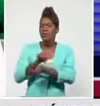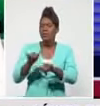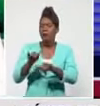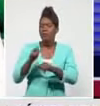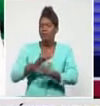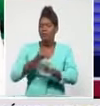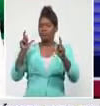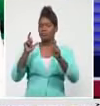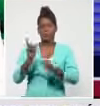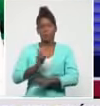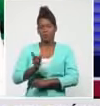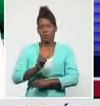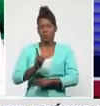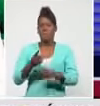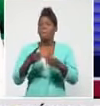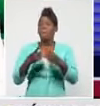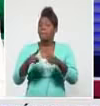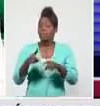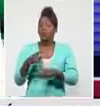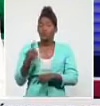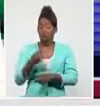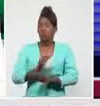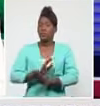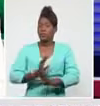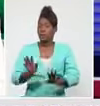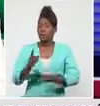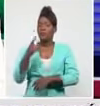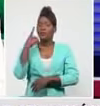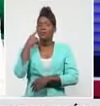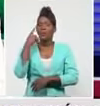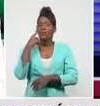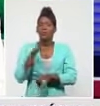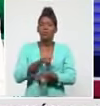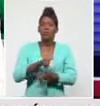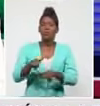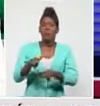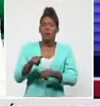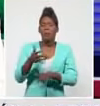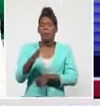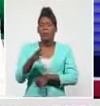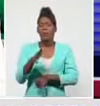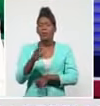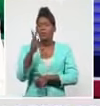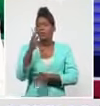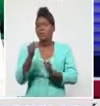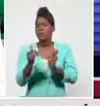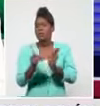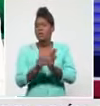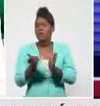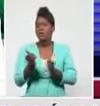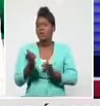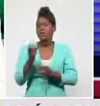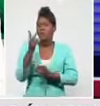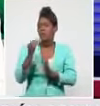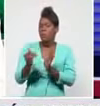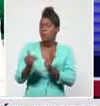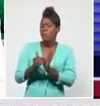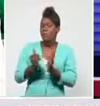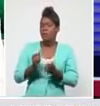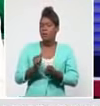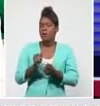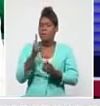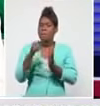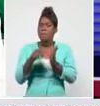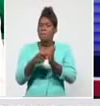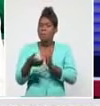ya, aún sin plena capacidad, 3.000, 2.000, 1.000 y